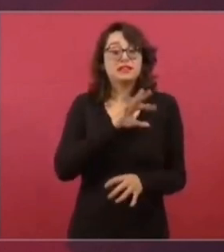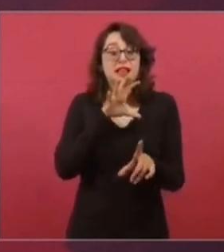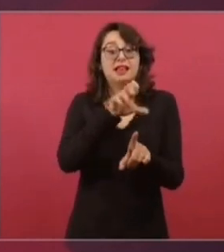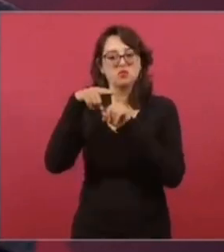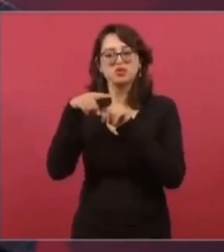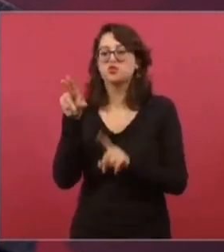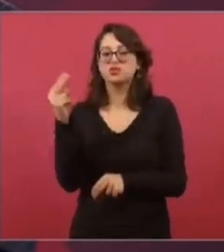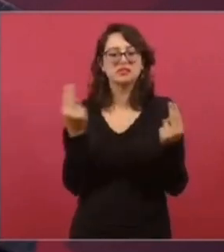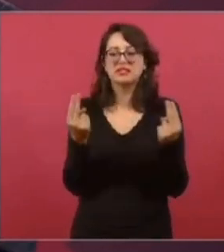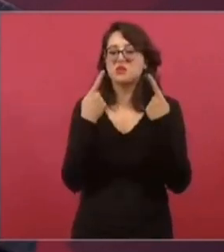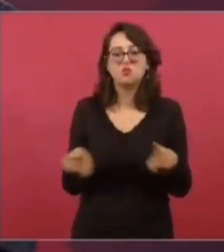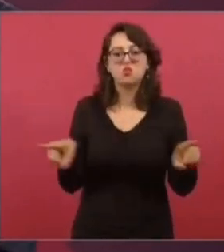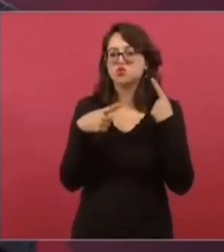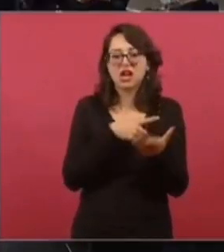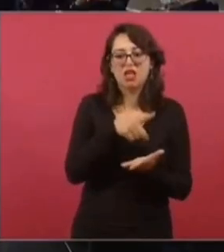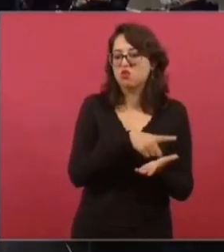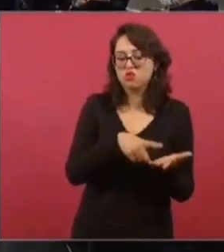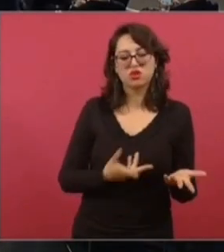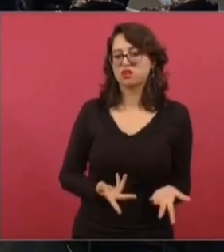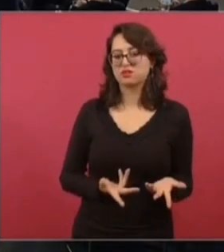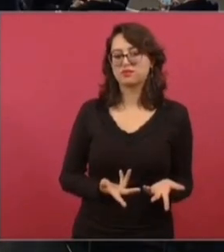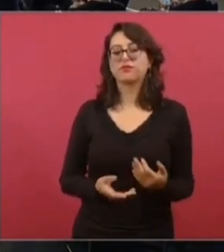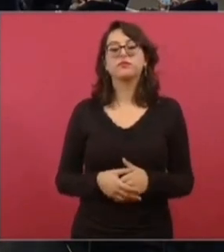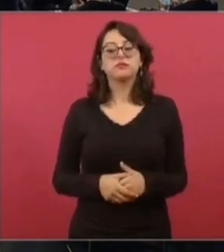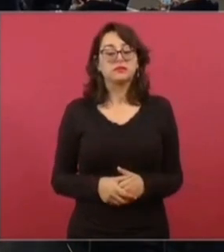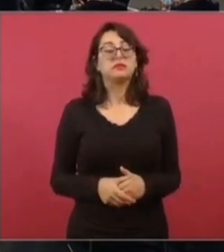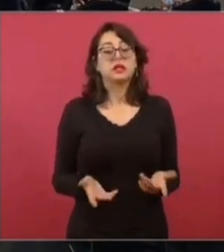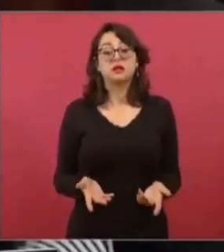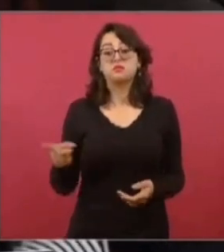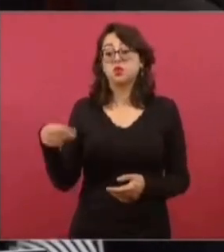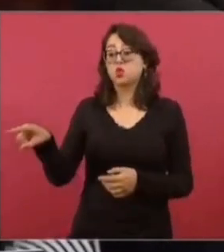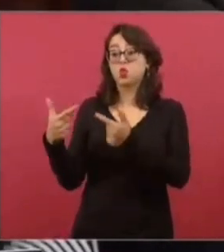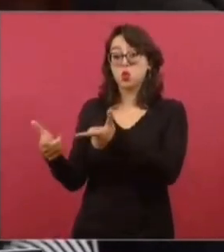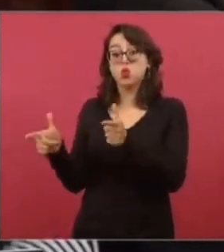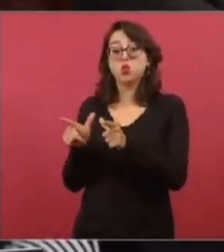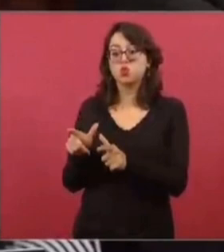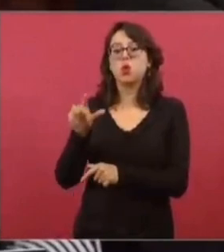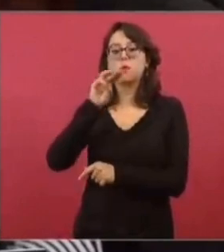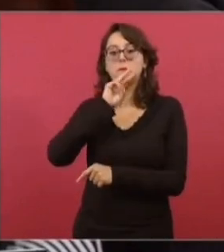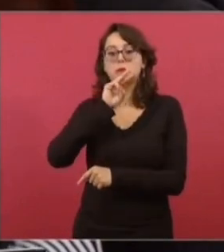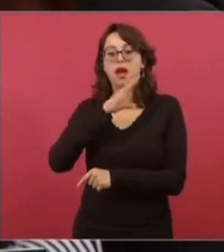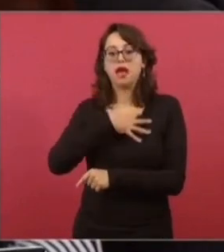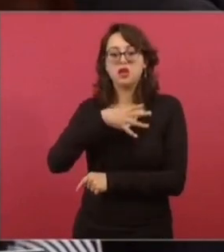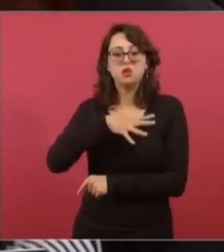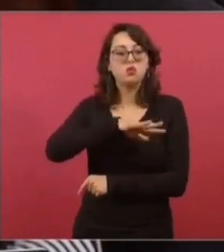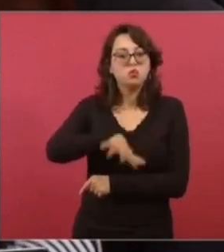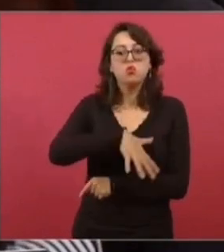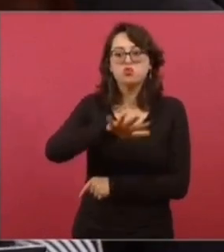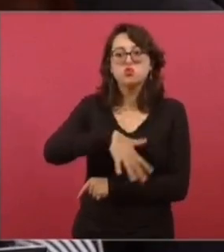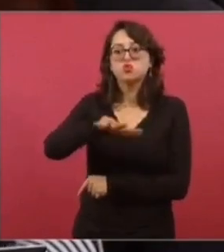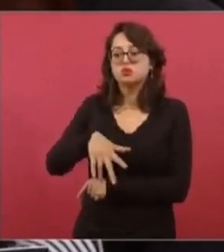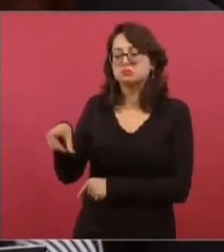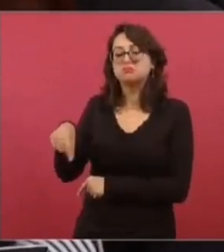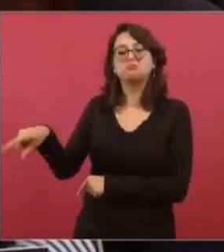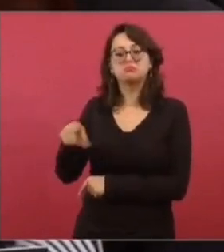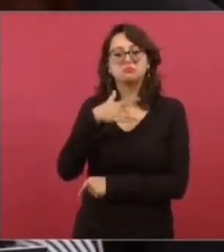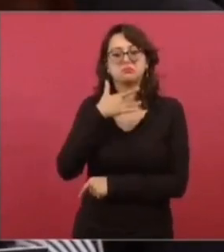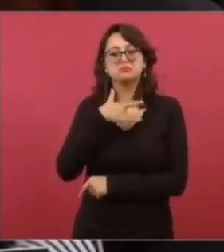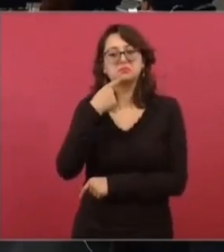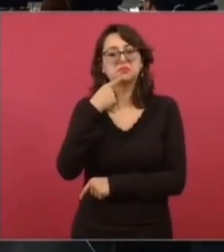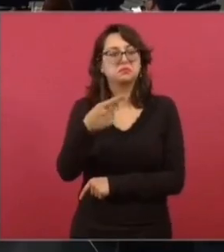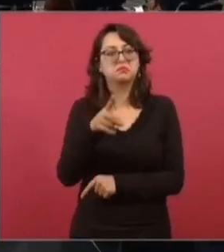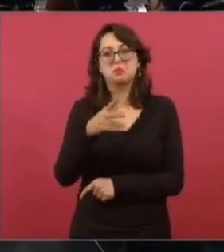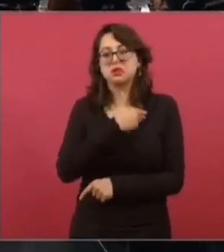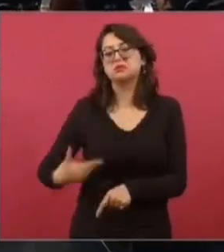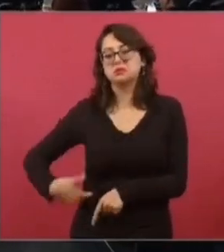con lo material. Okay. Y si es parte, presidente, como dicen las madres buscadoras, que es parte del es resultado de este mensaje del programa, o bueno, de la visión de abrazos, no balazos.